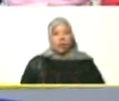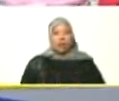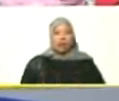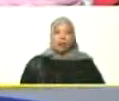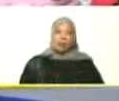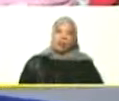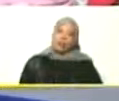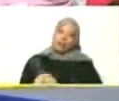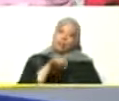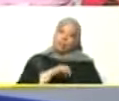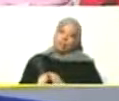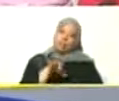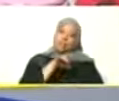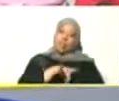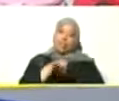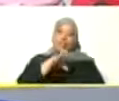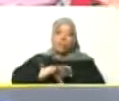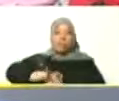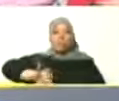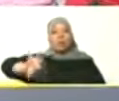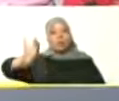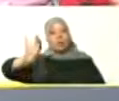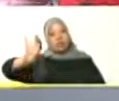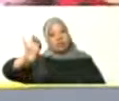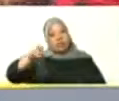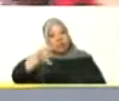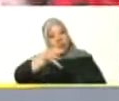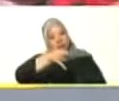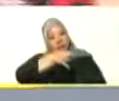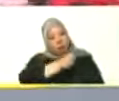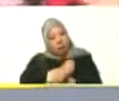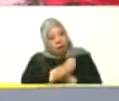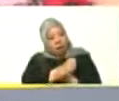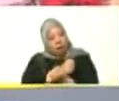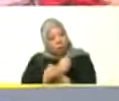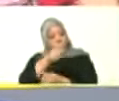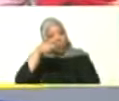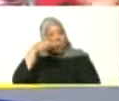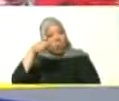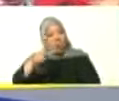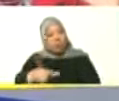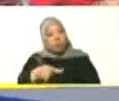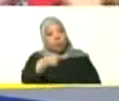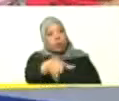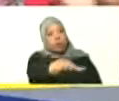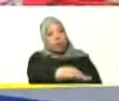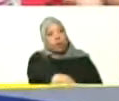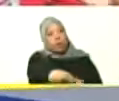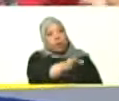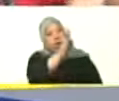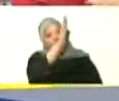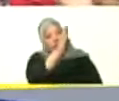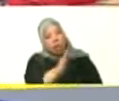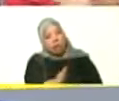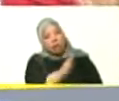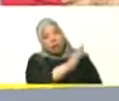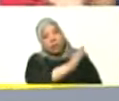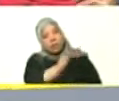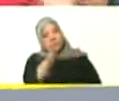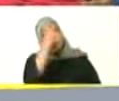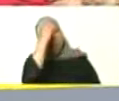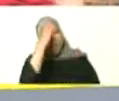que sentimos por nuestra patria, el amor que sentimos por nuestro pueblo. Y las bendiciones de Dios que caen sobre